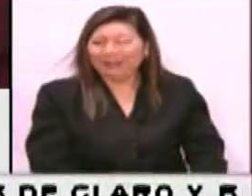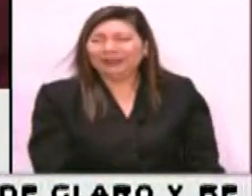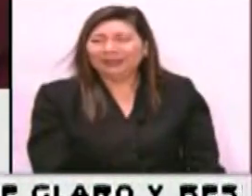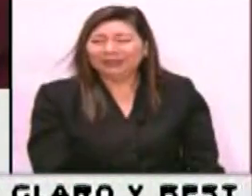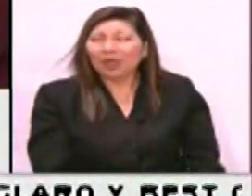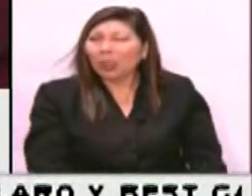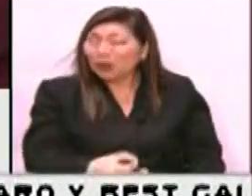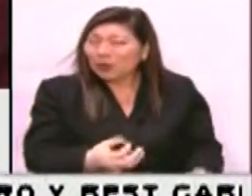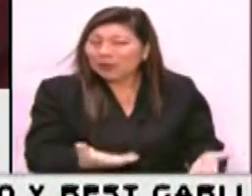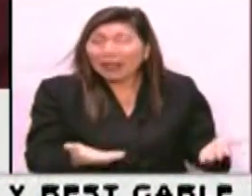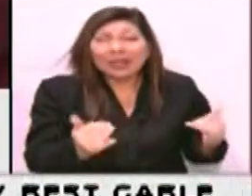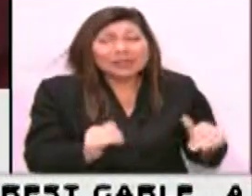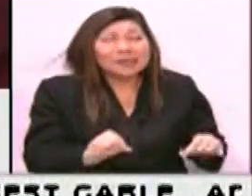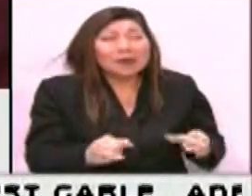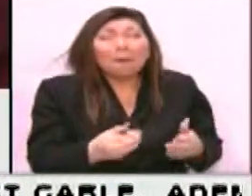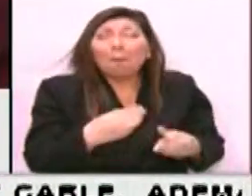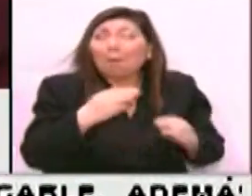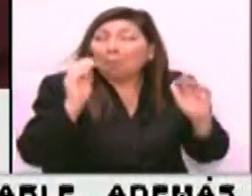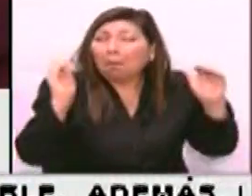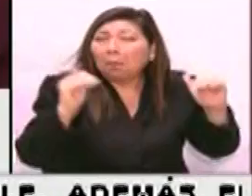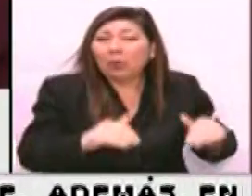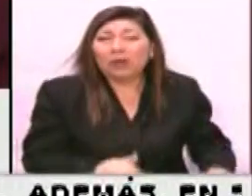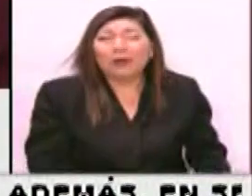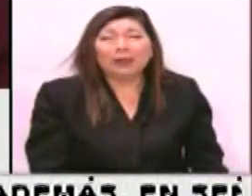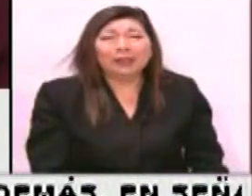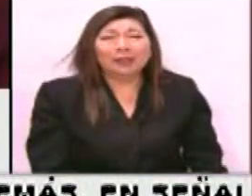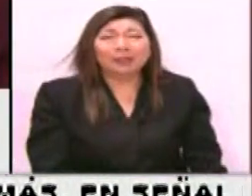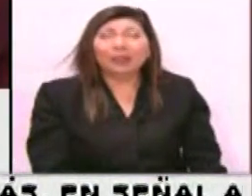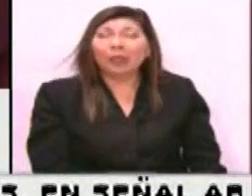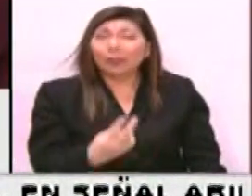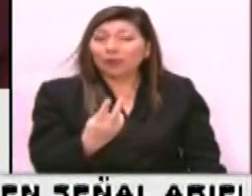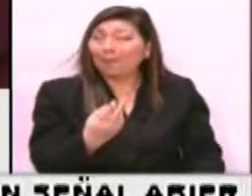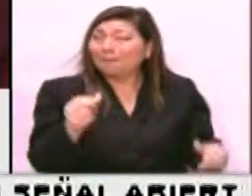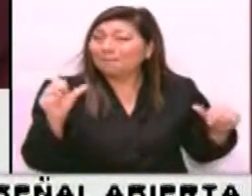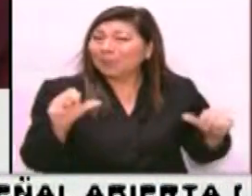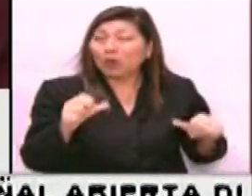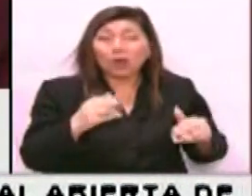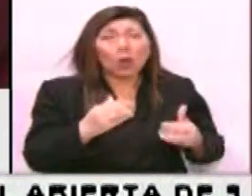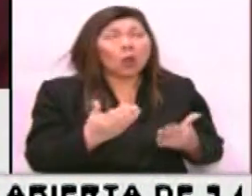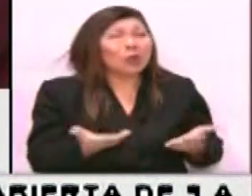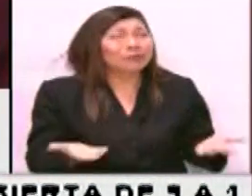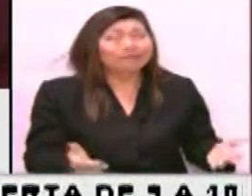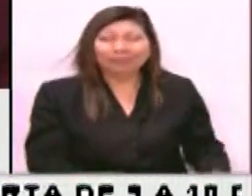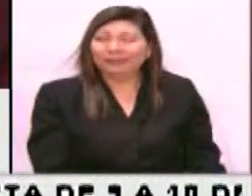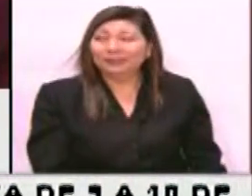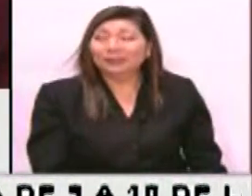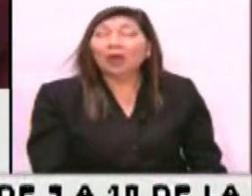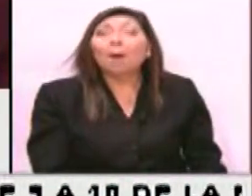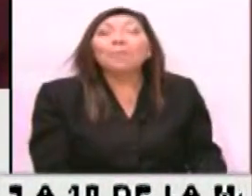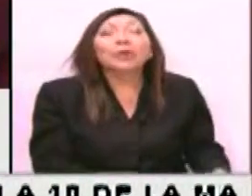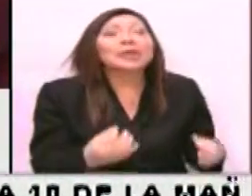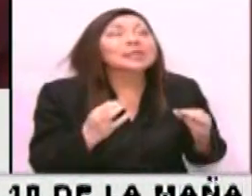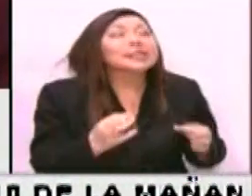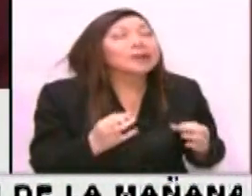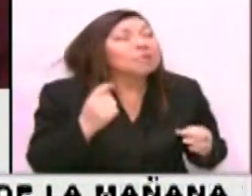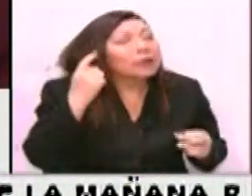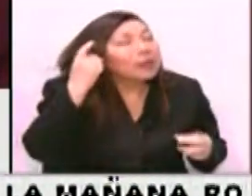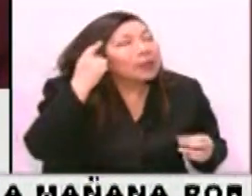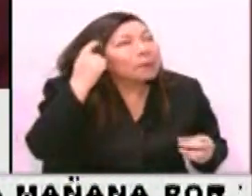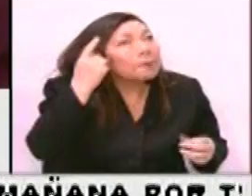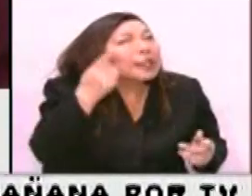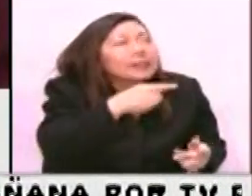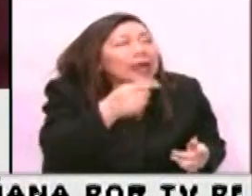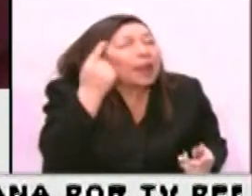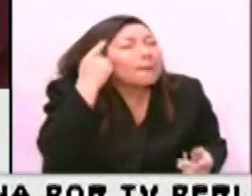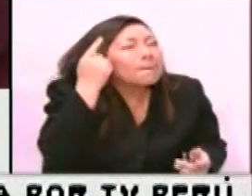haciendo injusticia y haciendo que el mundo se caiga. Es decir, las dos de las peores cosas. Porque hay que tener siempre